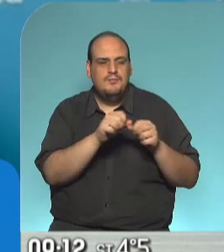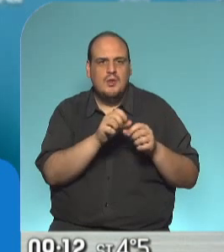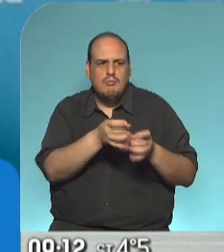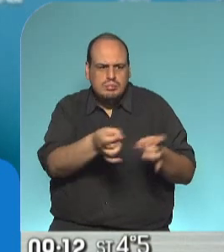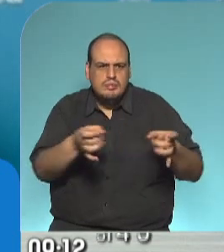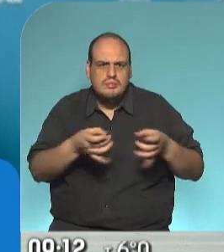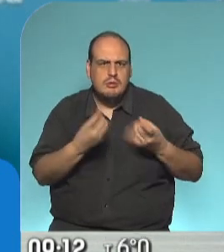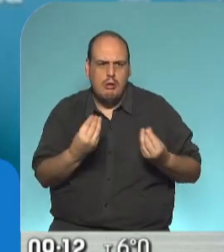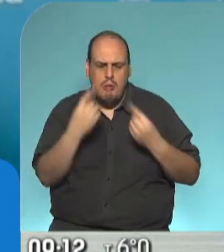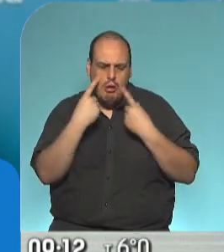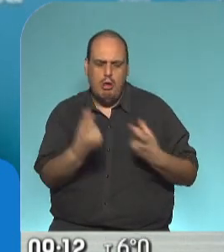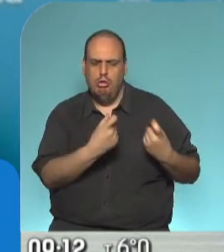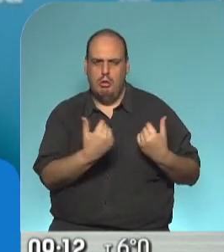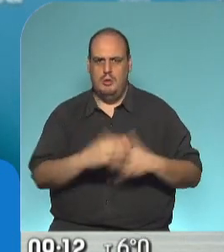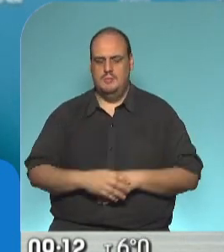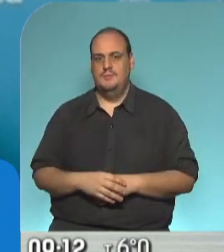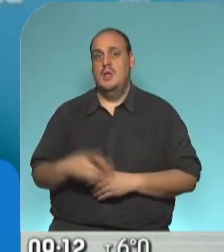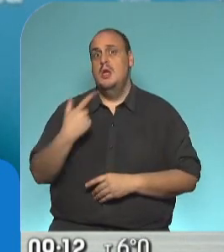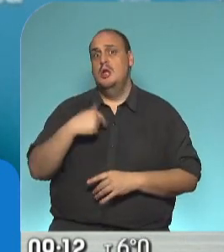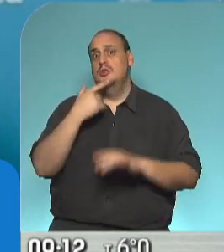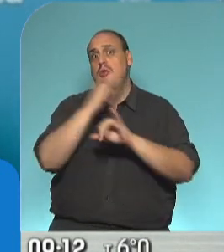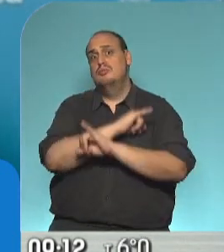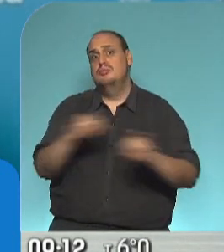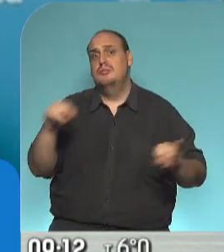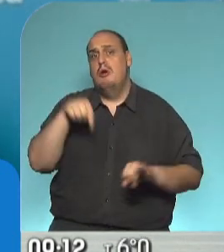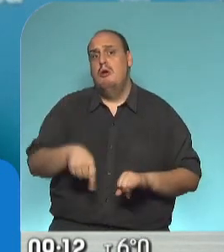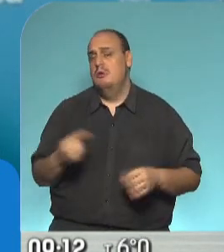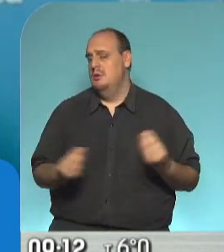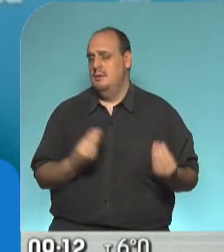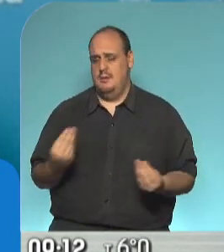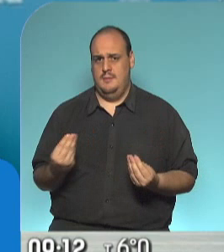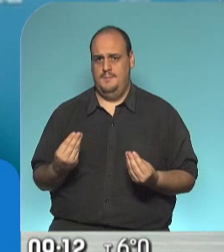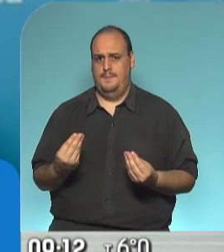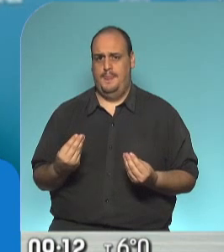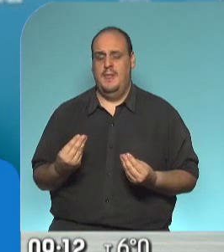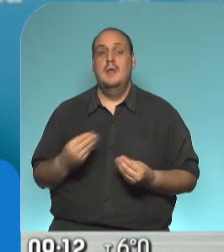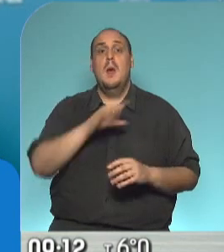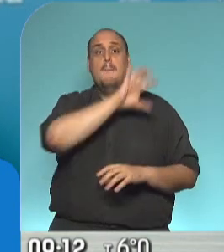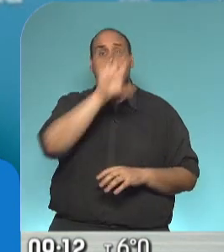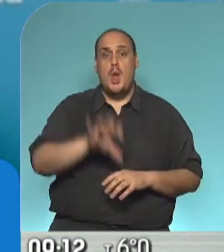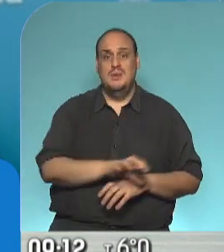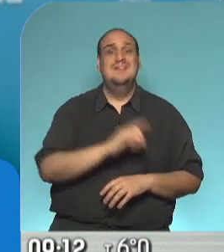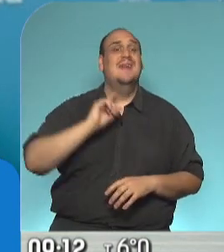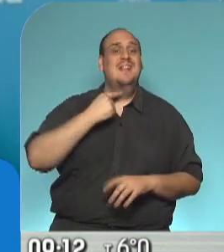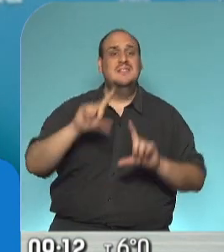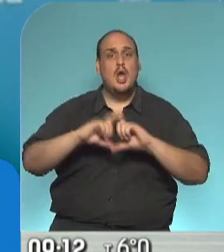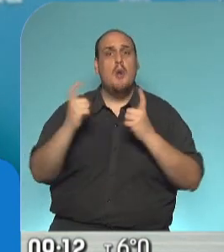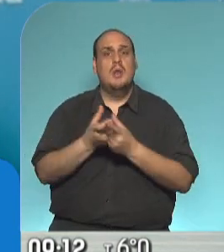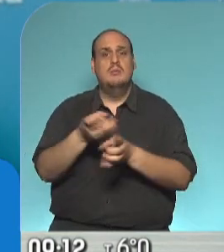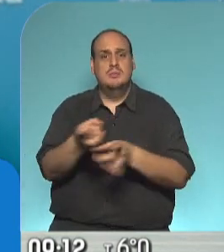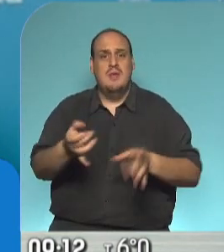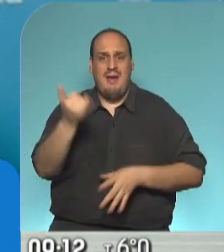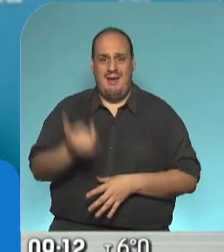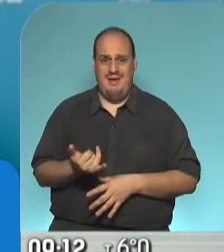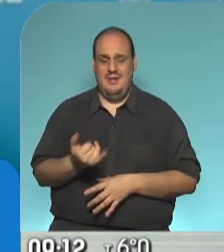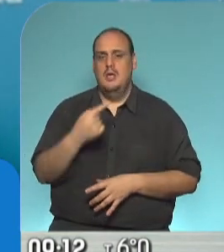transmisión viral. El mensaje que queremos transmitir hoy es que hay 13 provincias con transmisión comunitaria. Recuerden